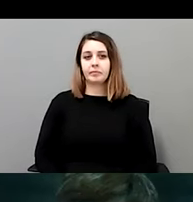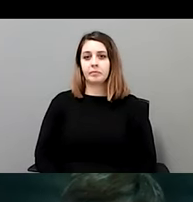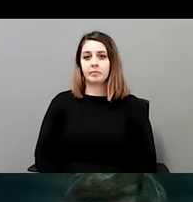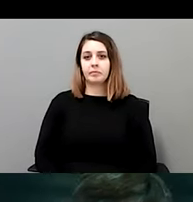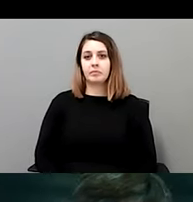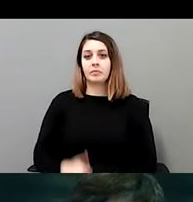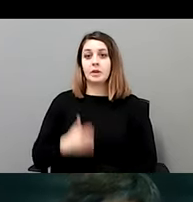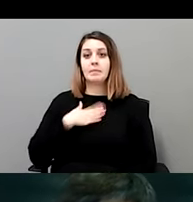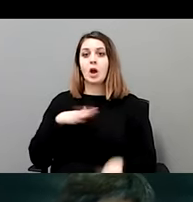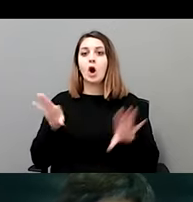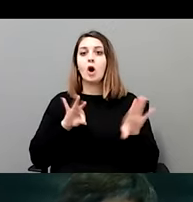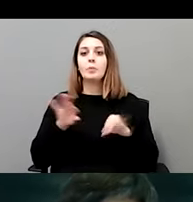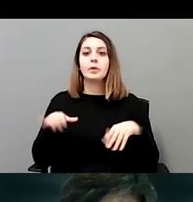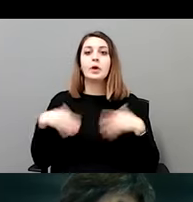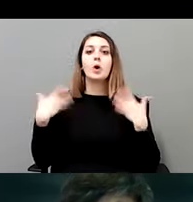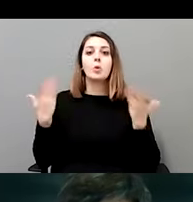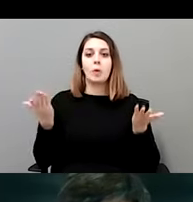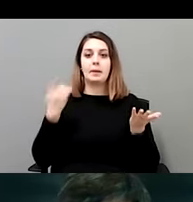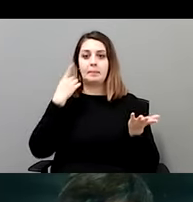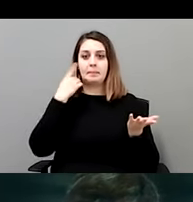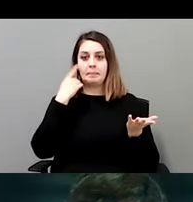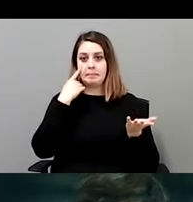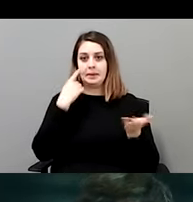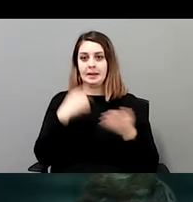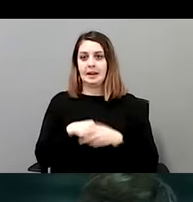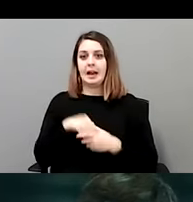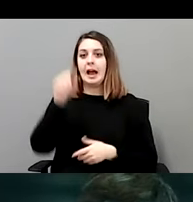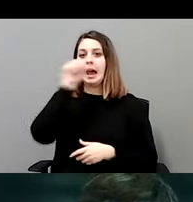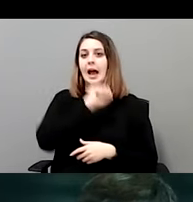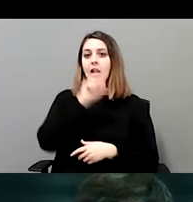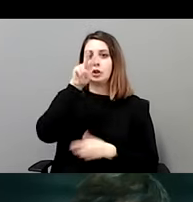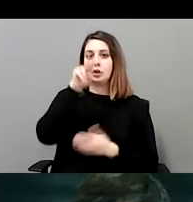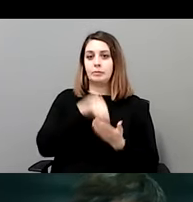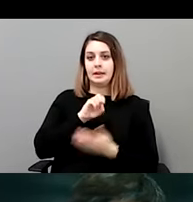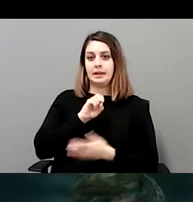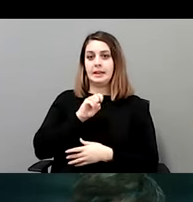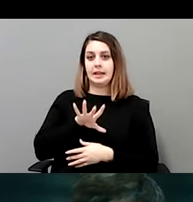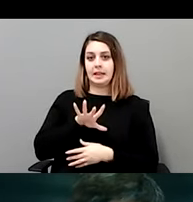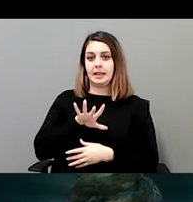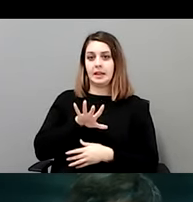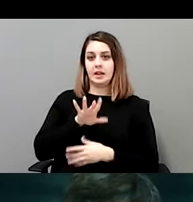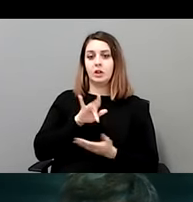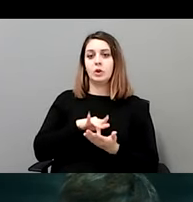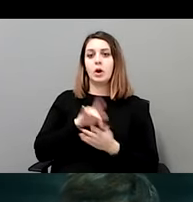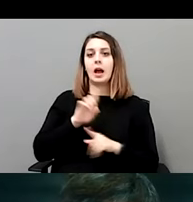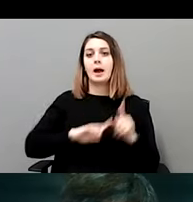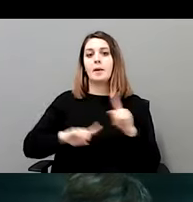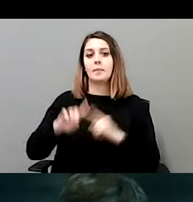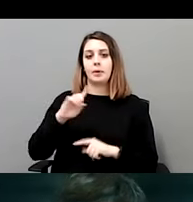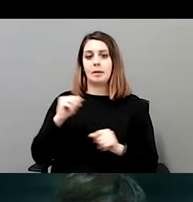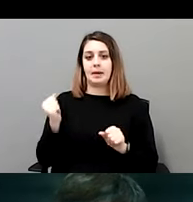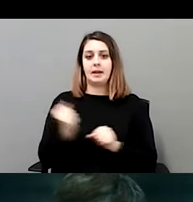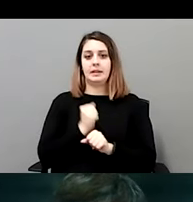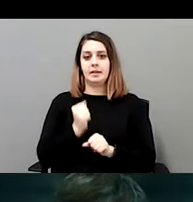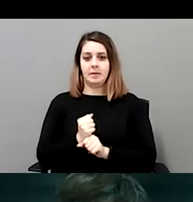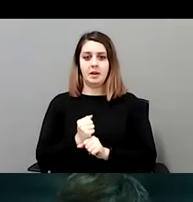¿Cuál es mi opción? Mira, en el año 2015, por un problema en el trabajo,